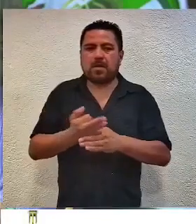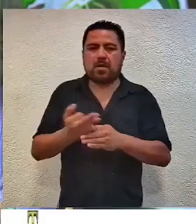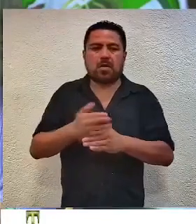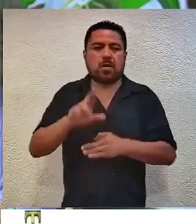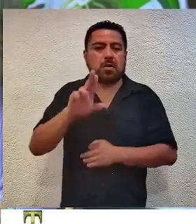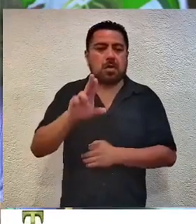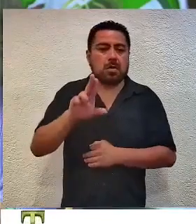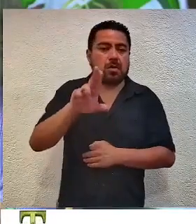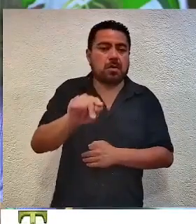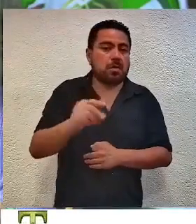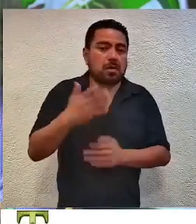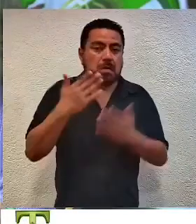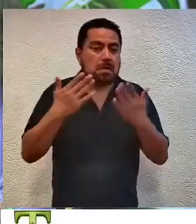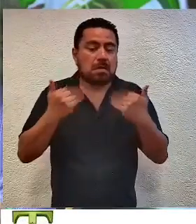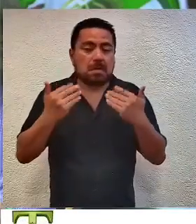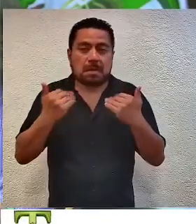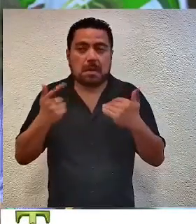no